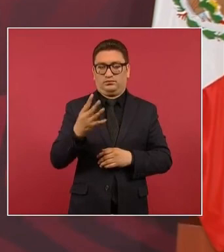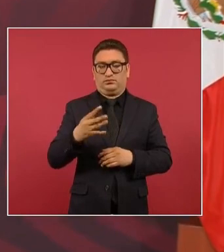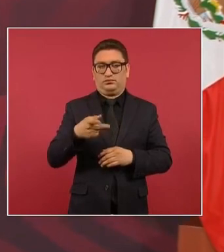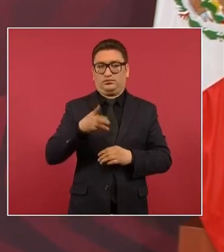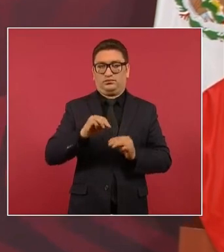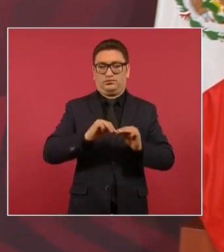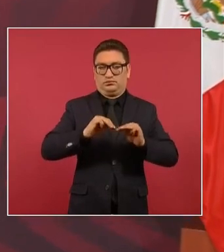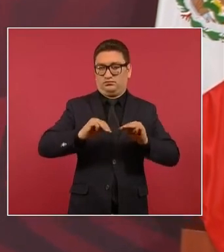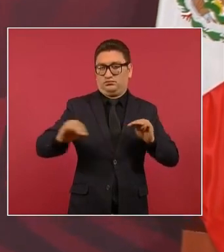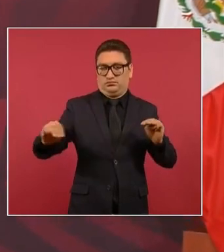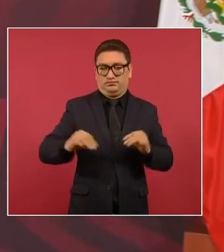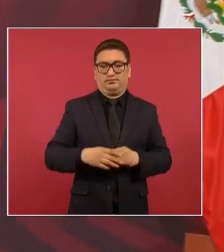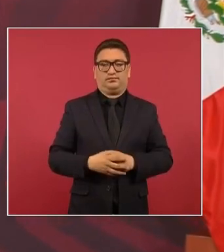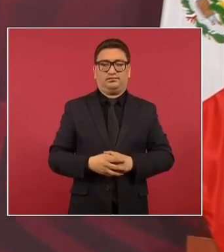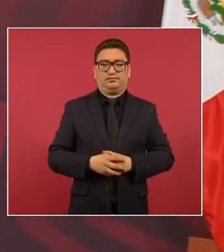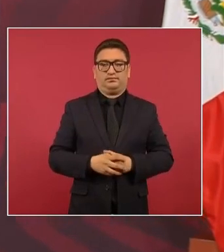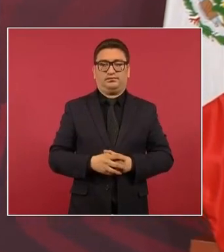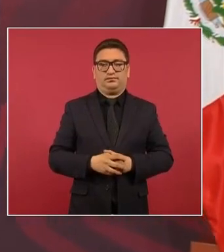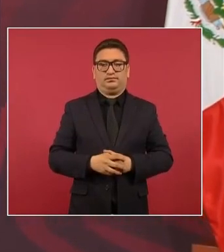1,554 kilómetros.